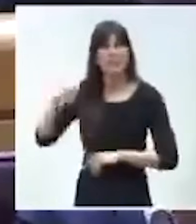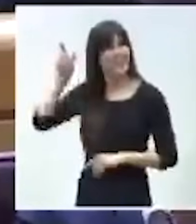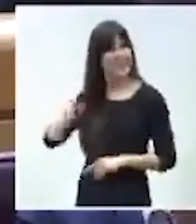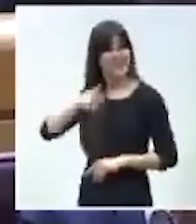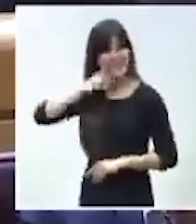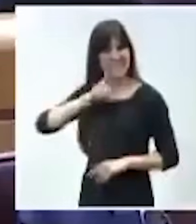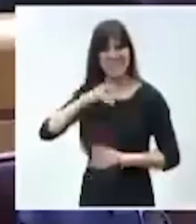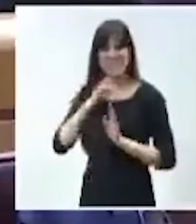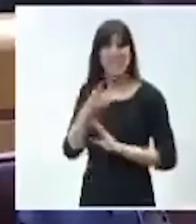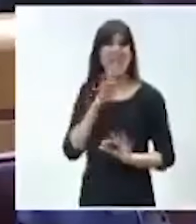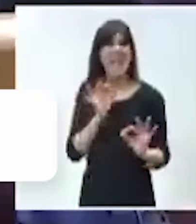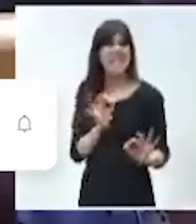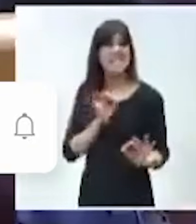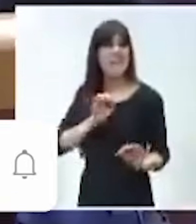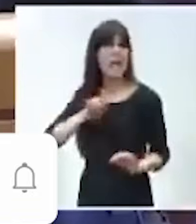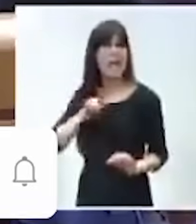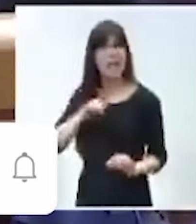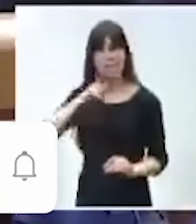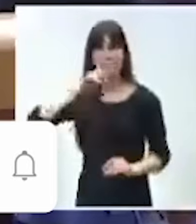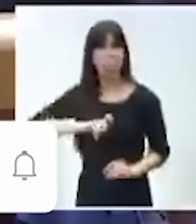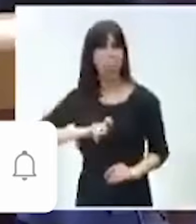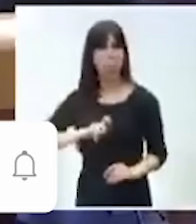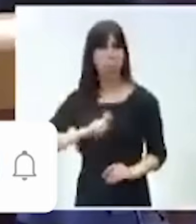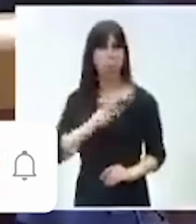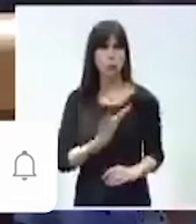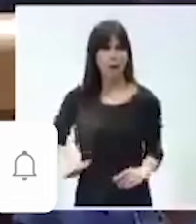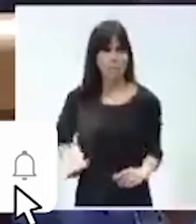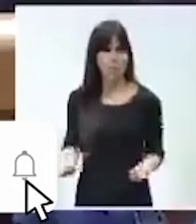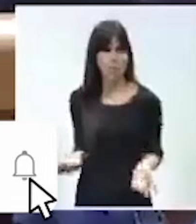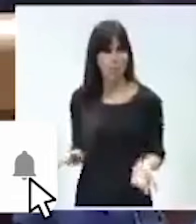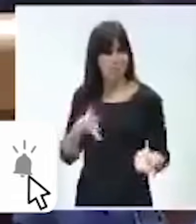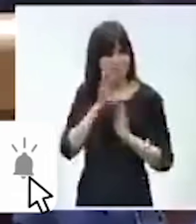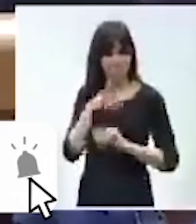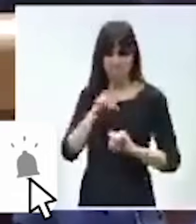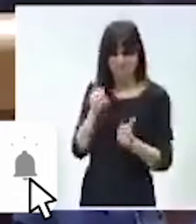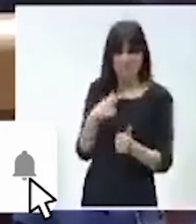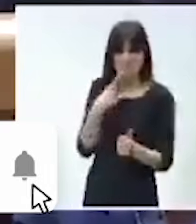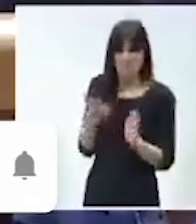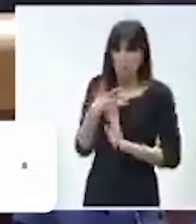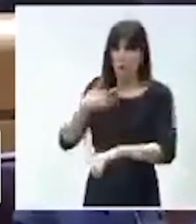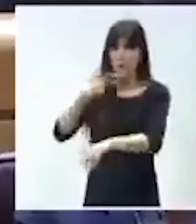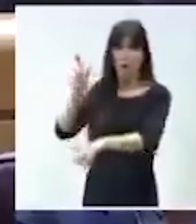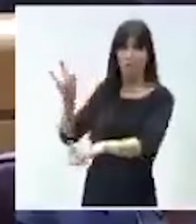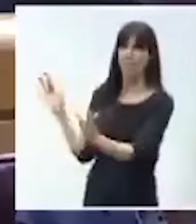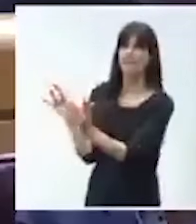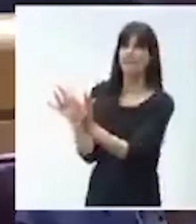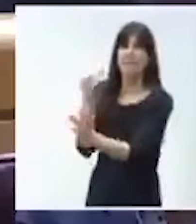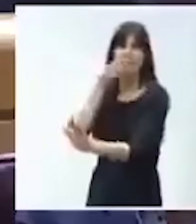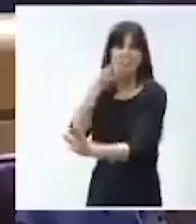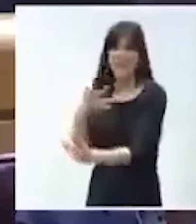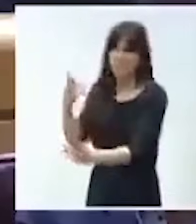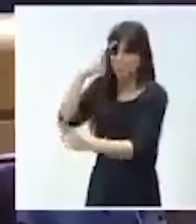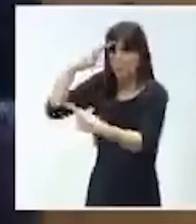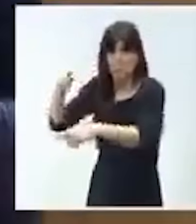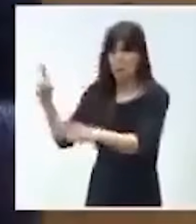tras preguntarle a Puente cuál es su función en el ministerio y sin casi recibir respuesta por parte del representante del Ejecutivo Central,